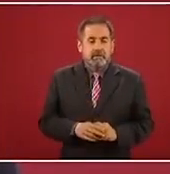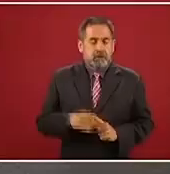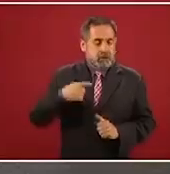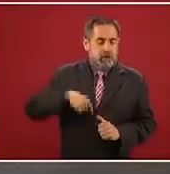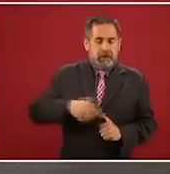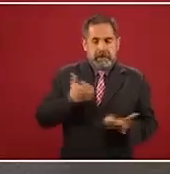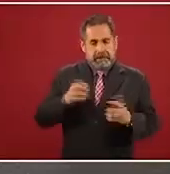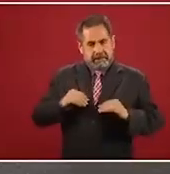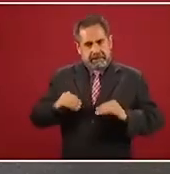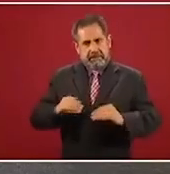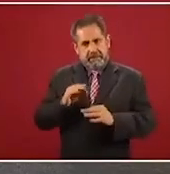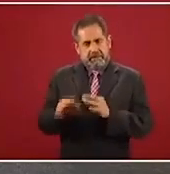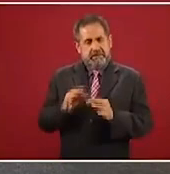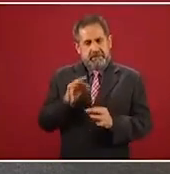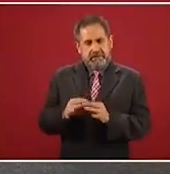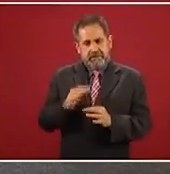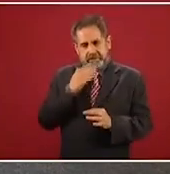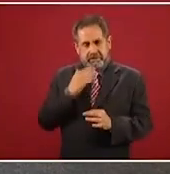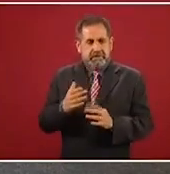actuemos